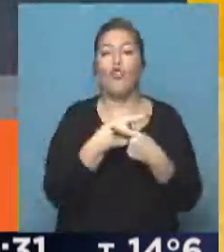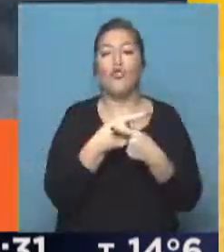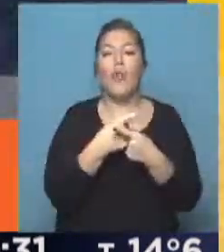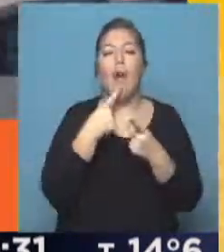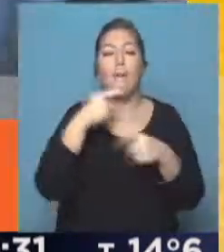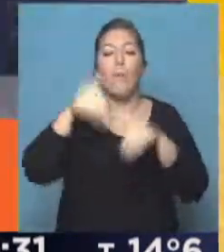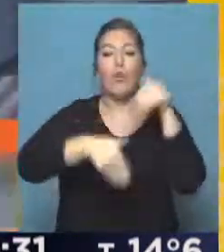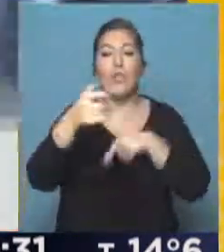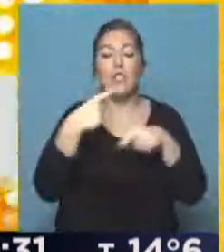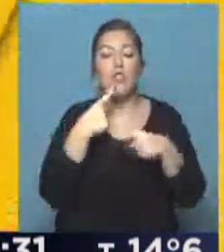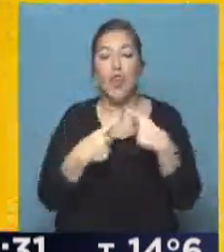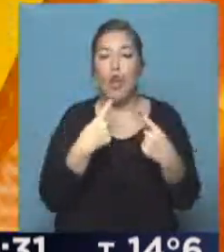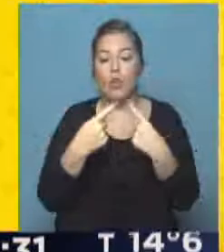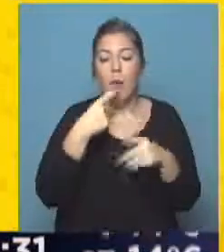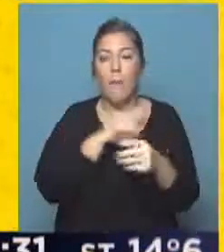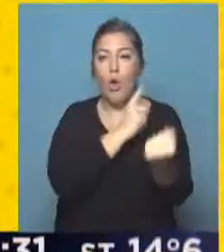sus poderes.